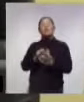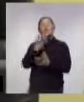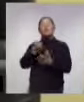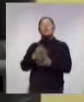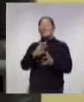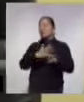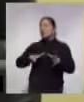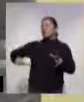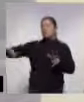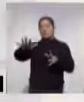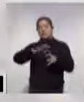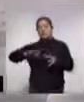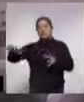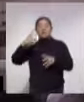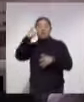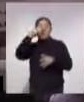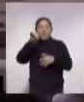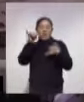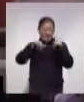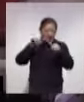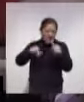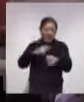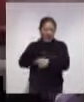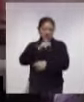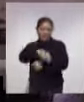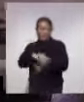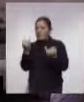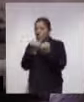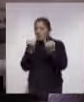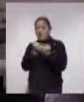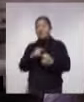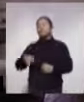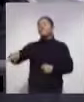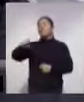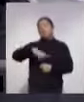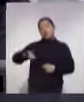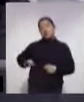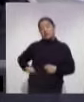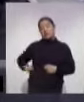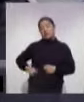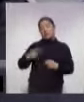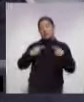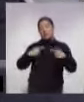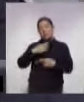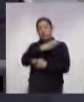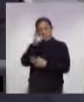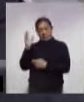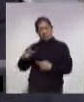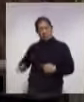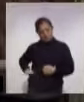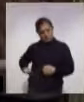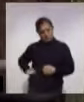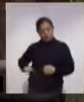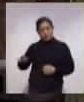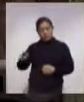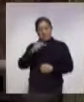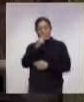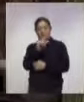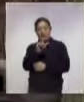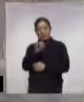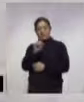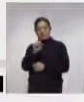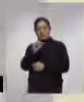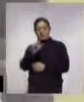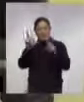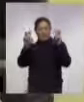del fertilizante y semilla mejorada. Los productores agrícolas que estén interesados en registrarse al Paisa lo podrán hacer hasta el próximo 13